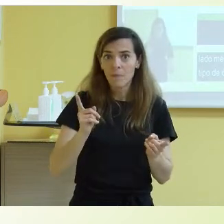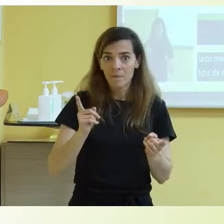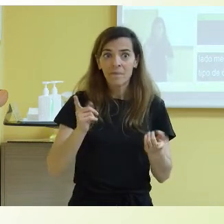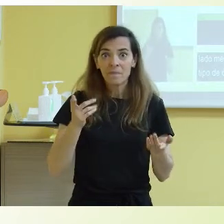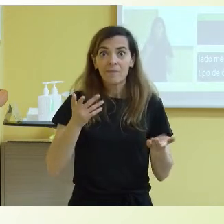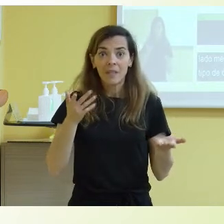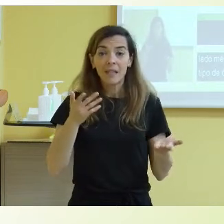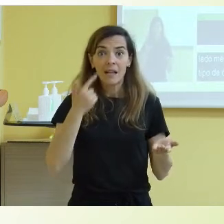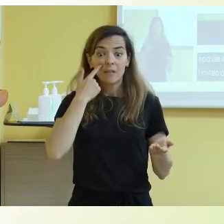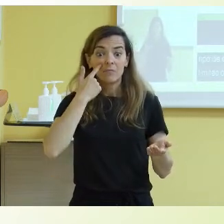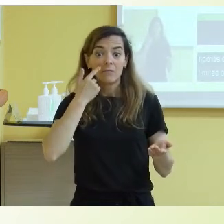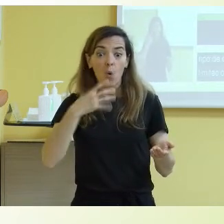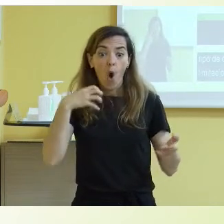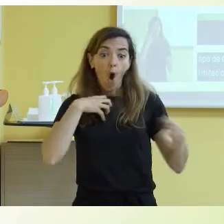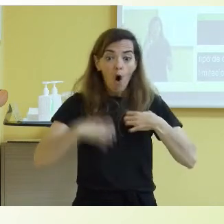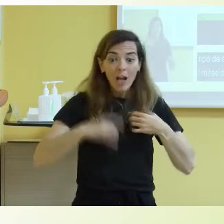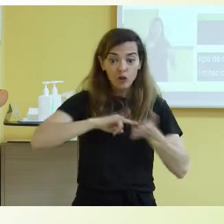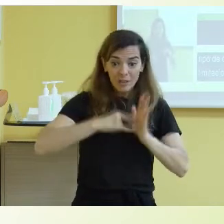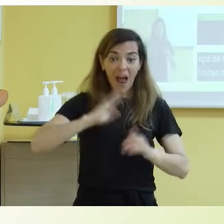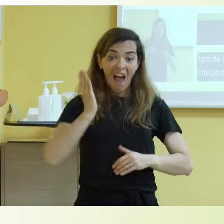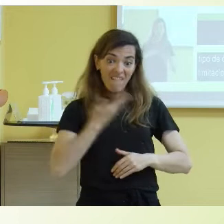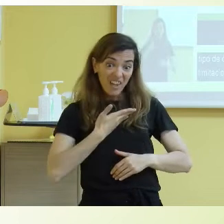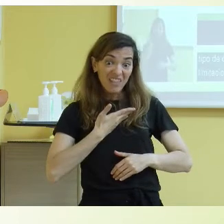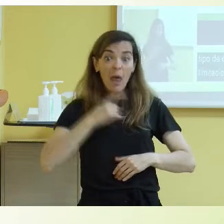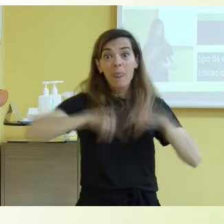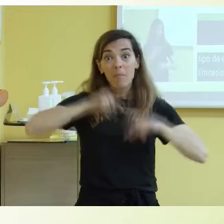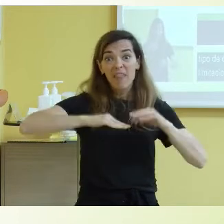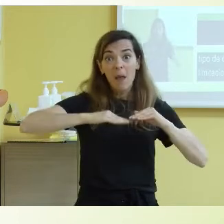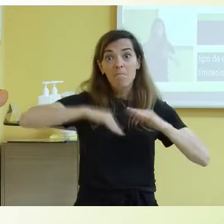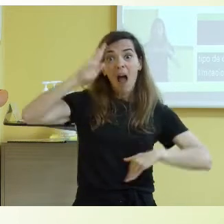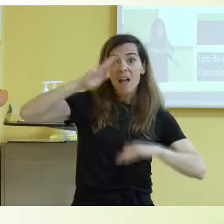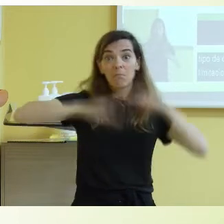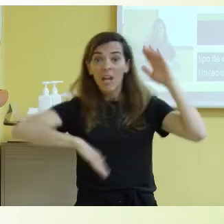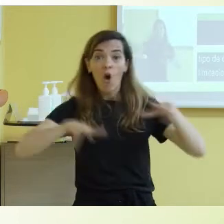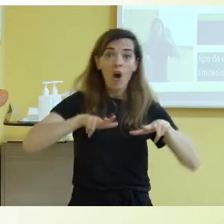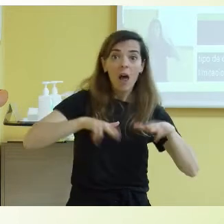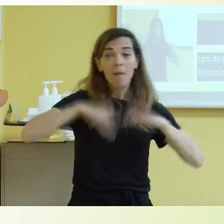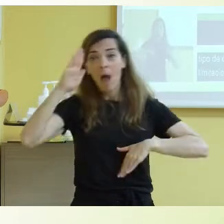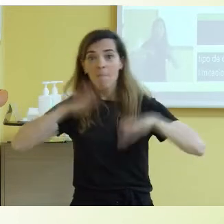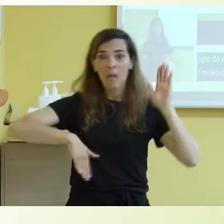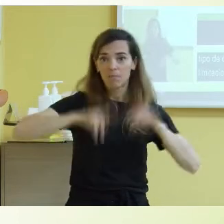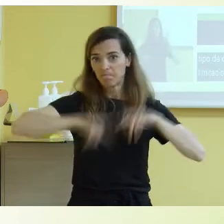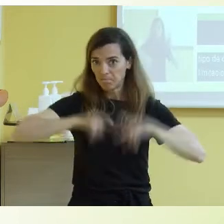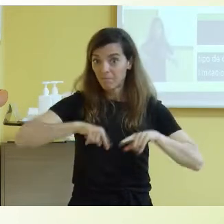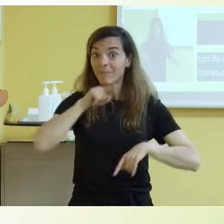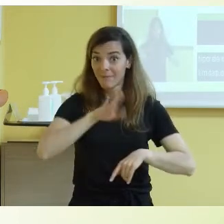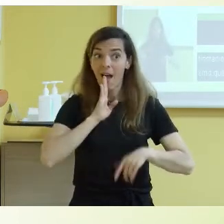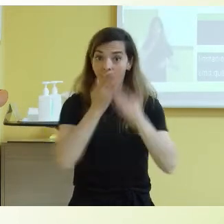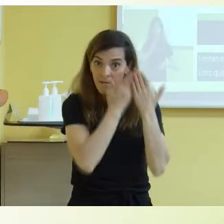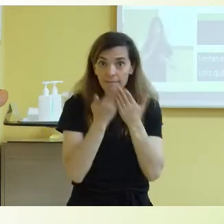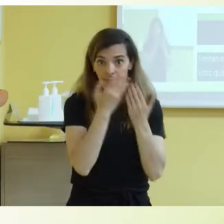de que se afecte un órgano o un sistema, pues los hay más severas, las hay menos severas, y bueno, pues también eso hay que considerarlo. Pero